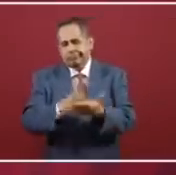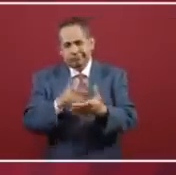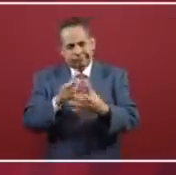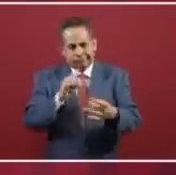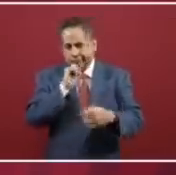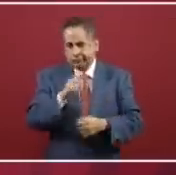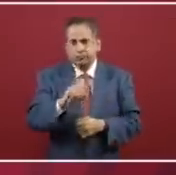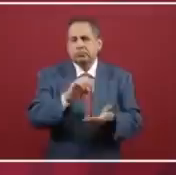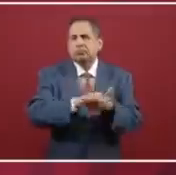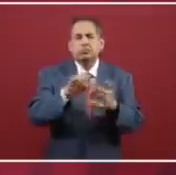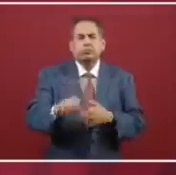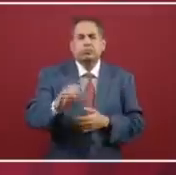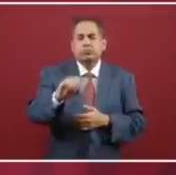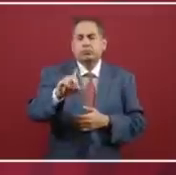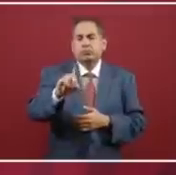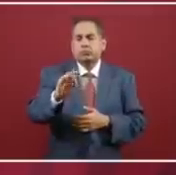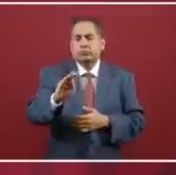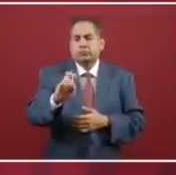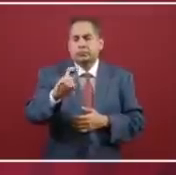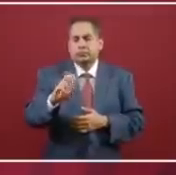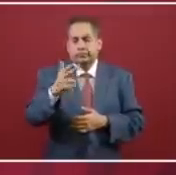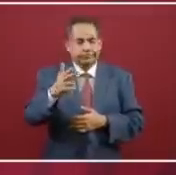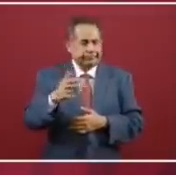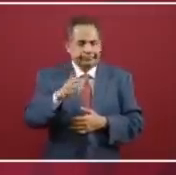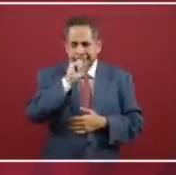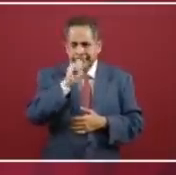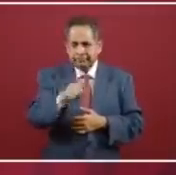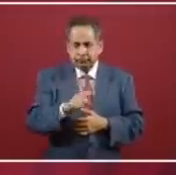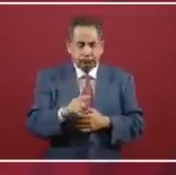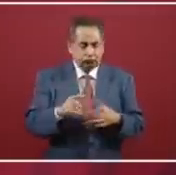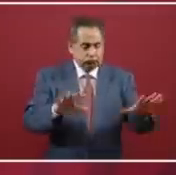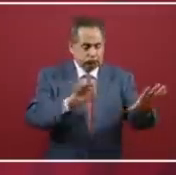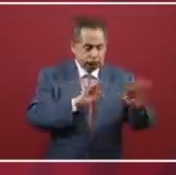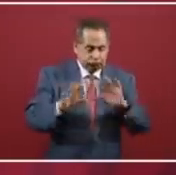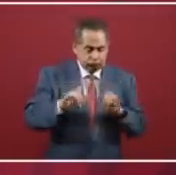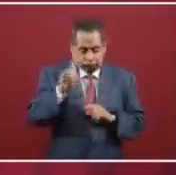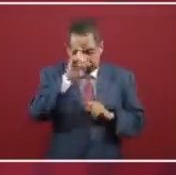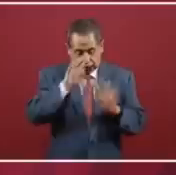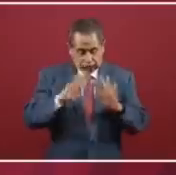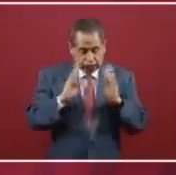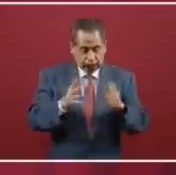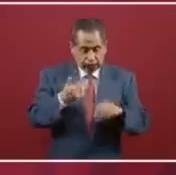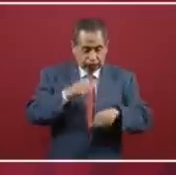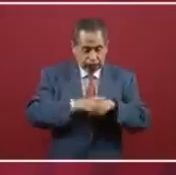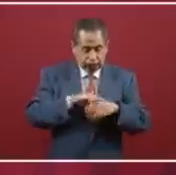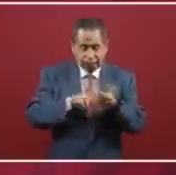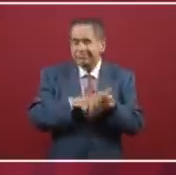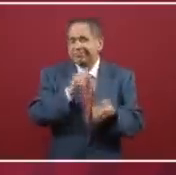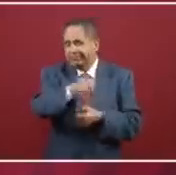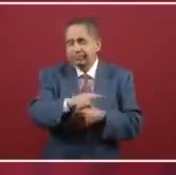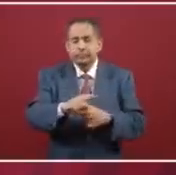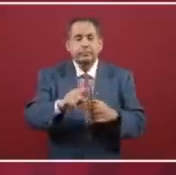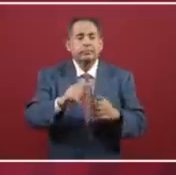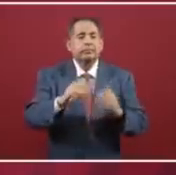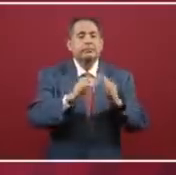derecho por ejemplo que sean hasta consejos de administración en los pinos